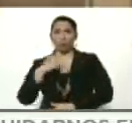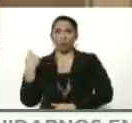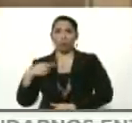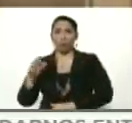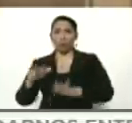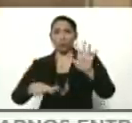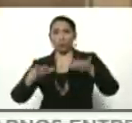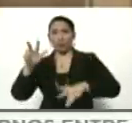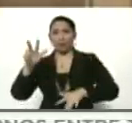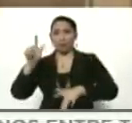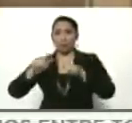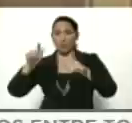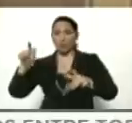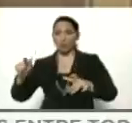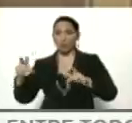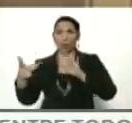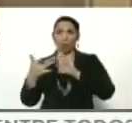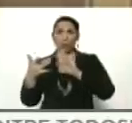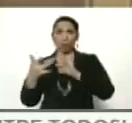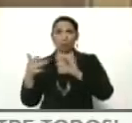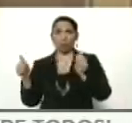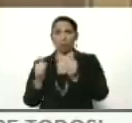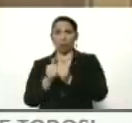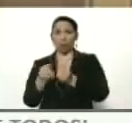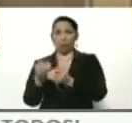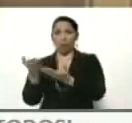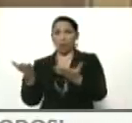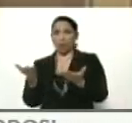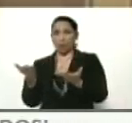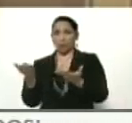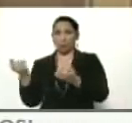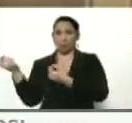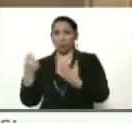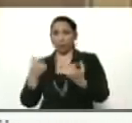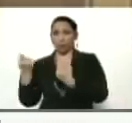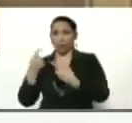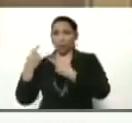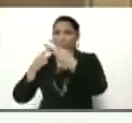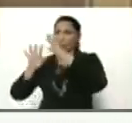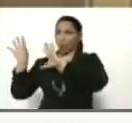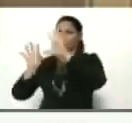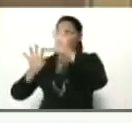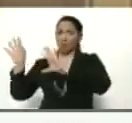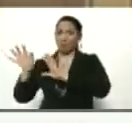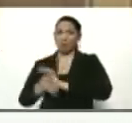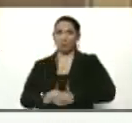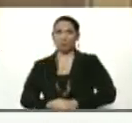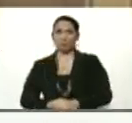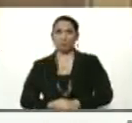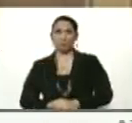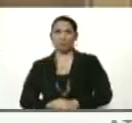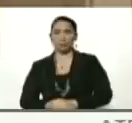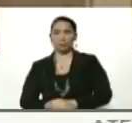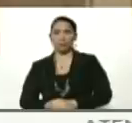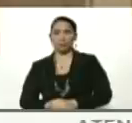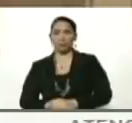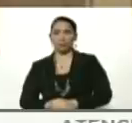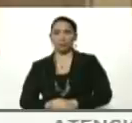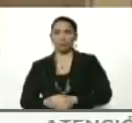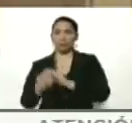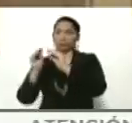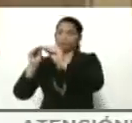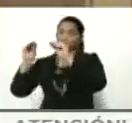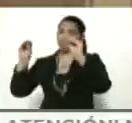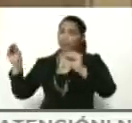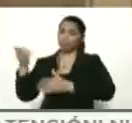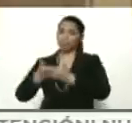casos de contacto con estos importados de otros países. Pedimos la máxima colaboración a